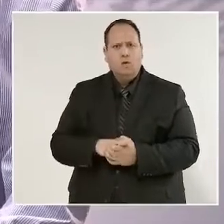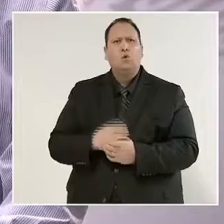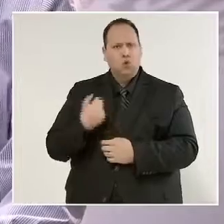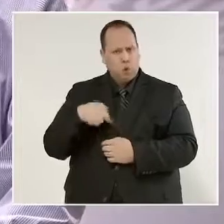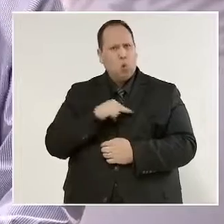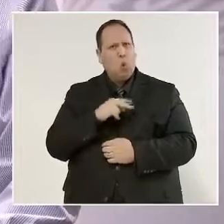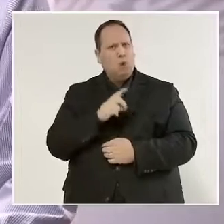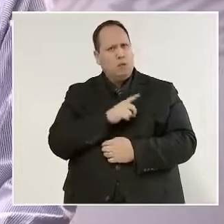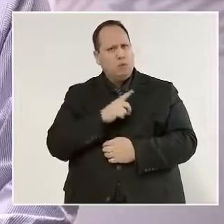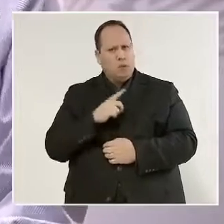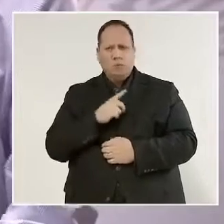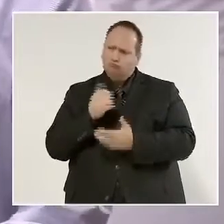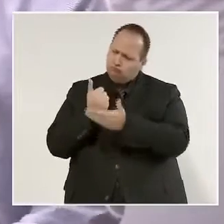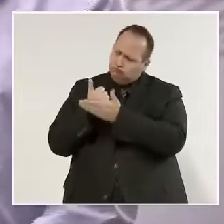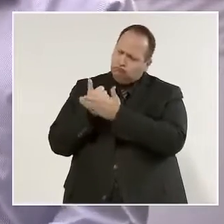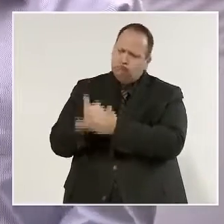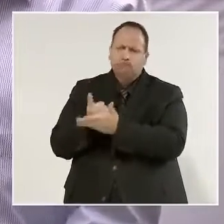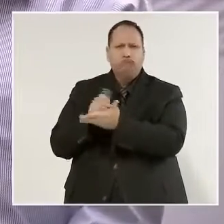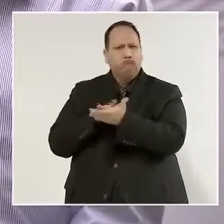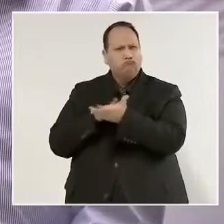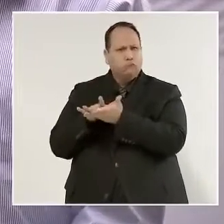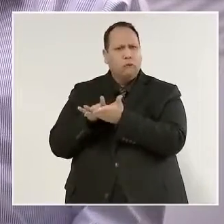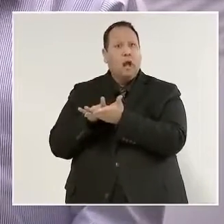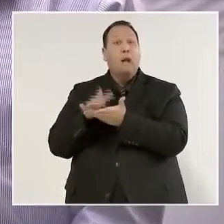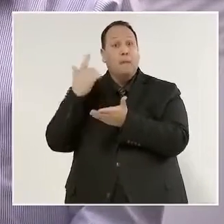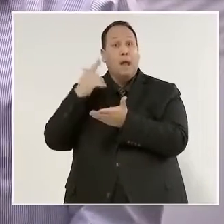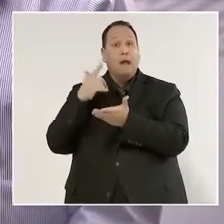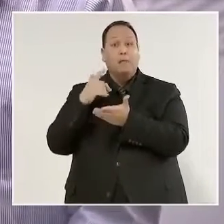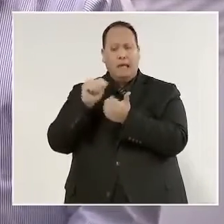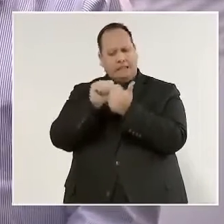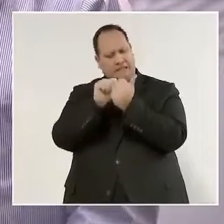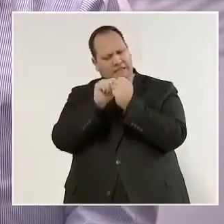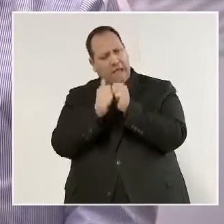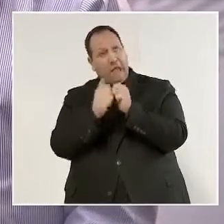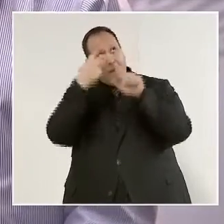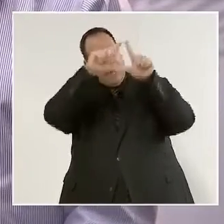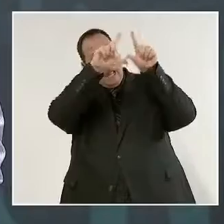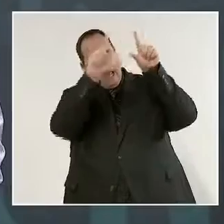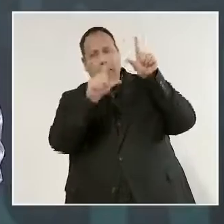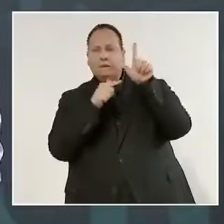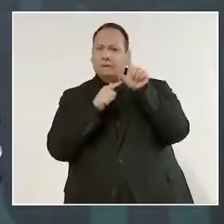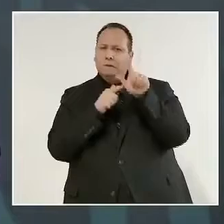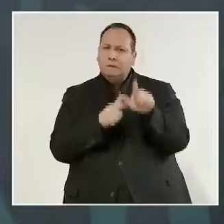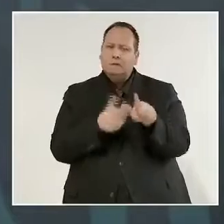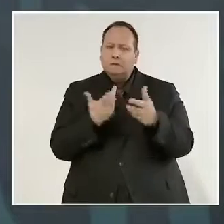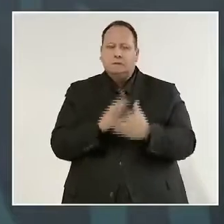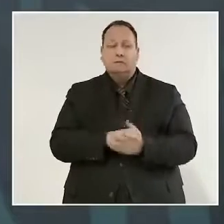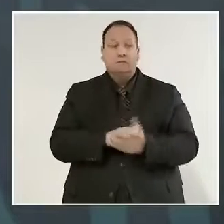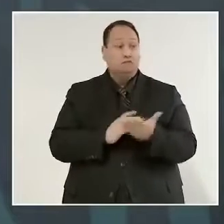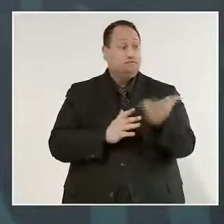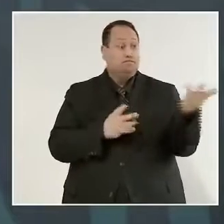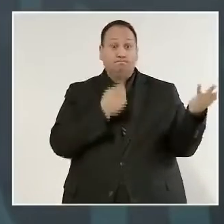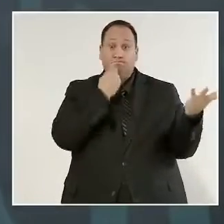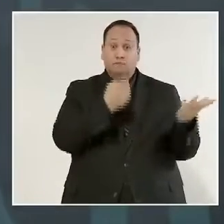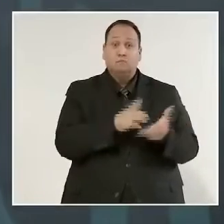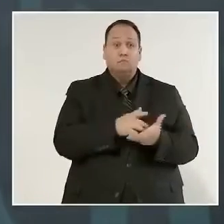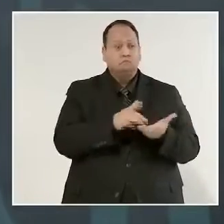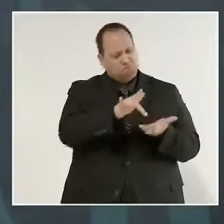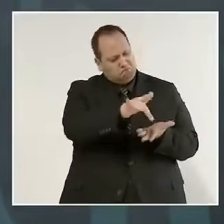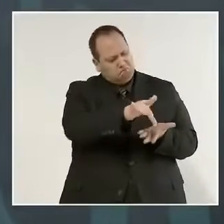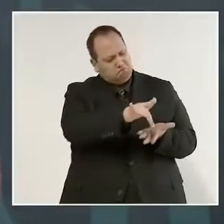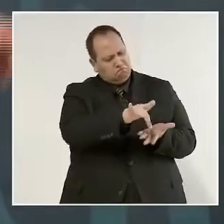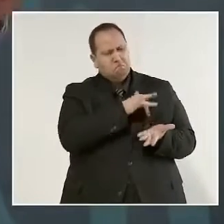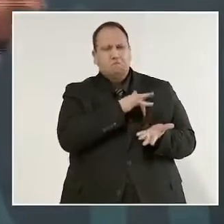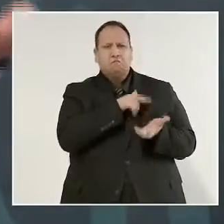tenemos que ayudar a que continúe la transformación del país. Y nos dio su